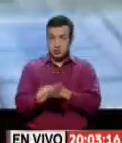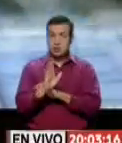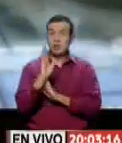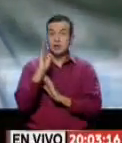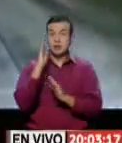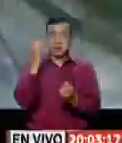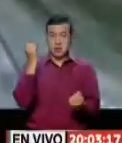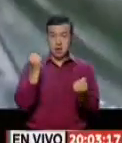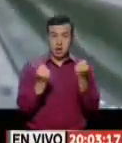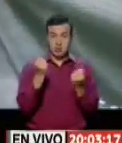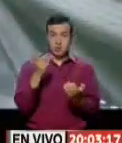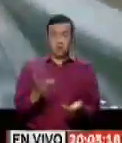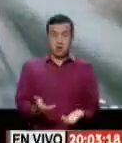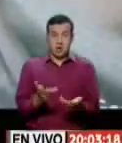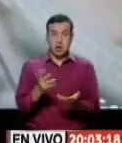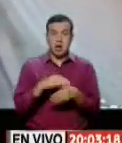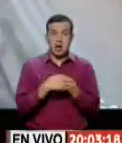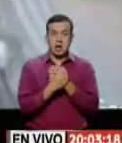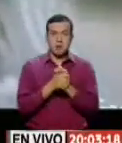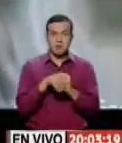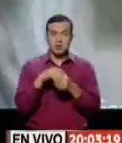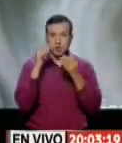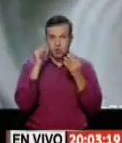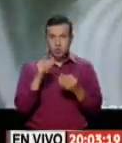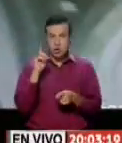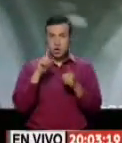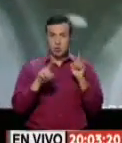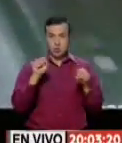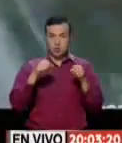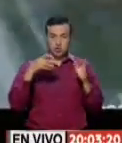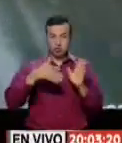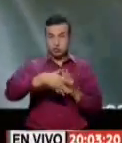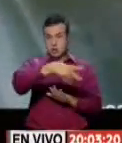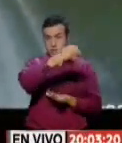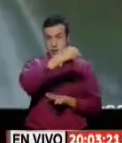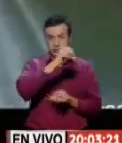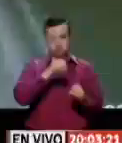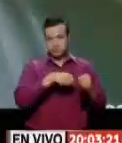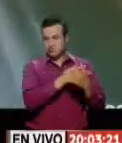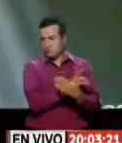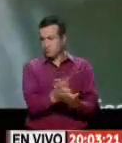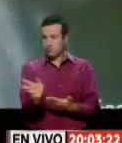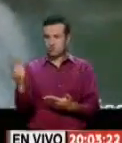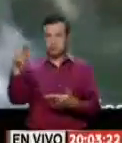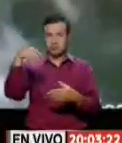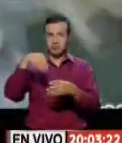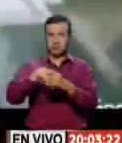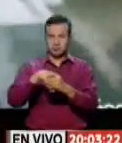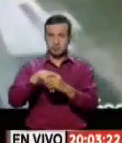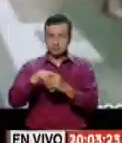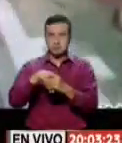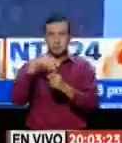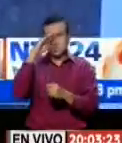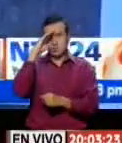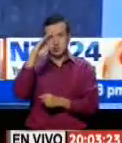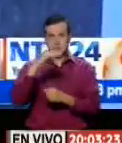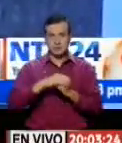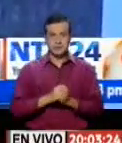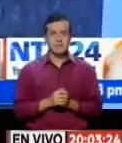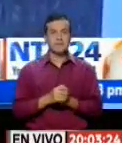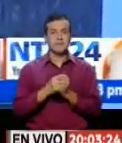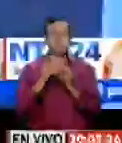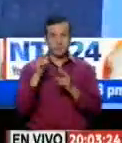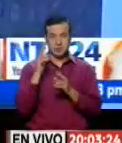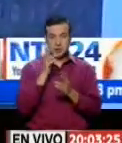usada para vehículos de carga, aprovechó la salida de varias motos, aceleró y se metió a la fuerza al complejo policial. Tras